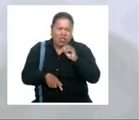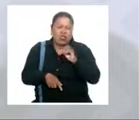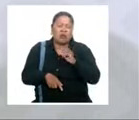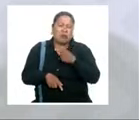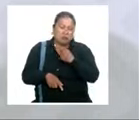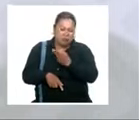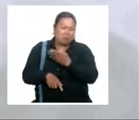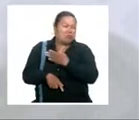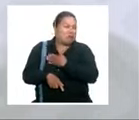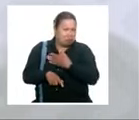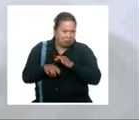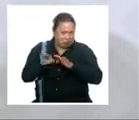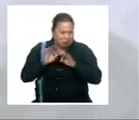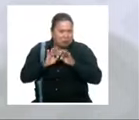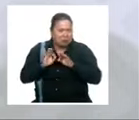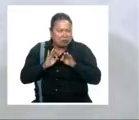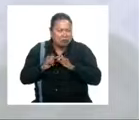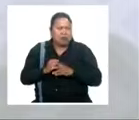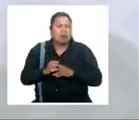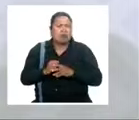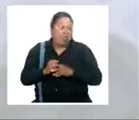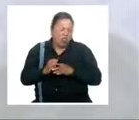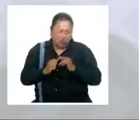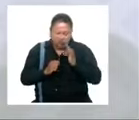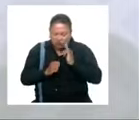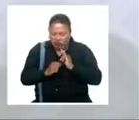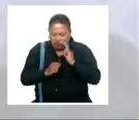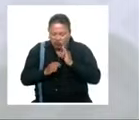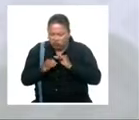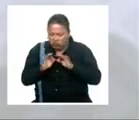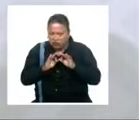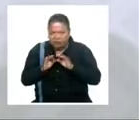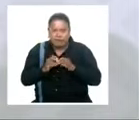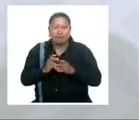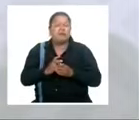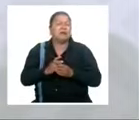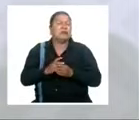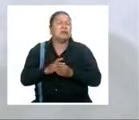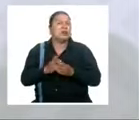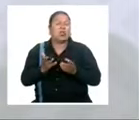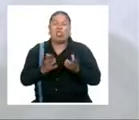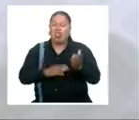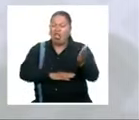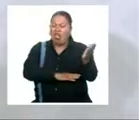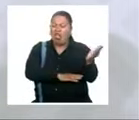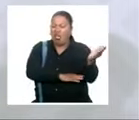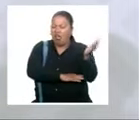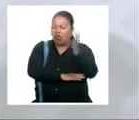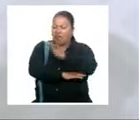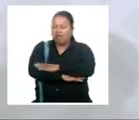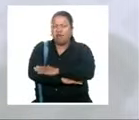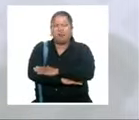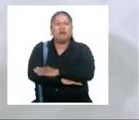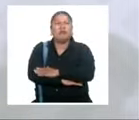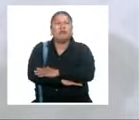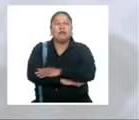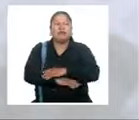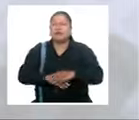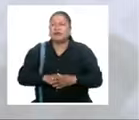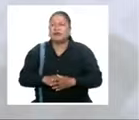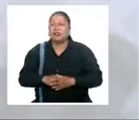reconozco su trabajo, su dedicación, su tiempo completo. Lo